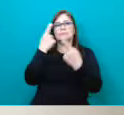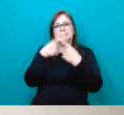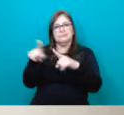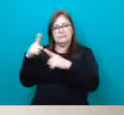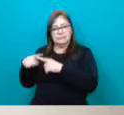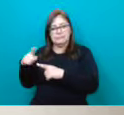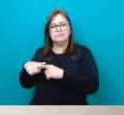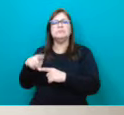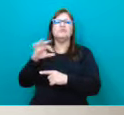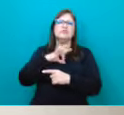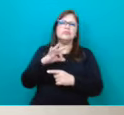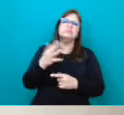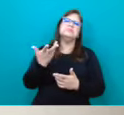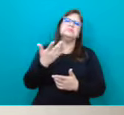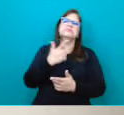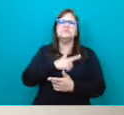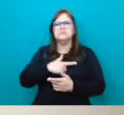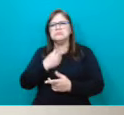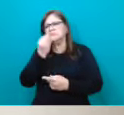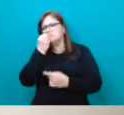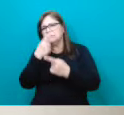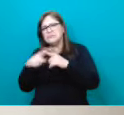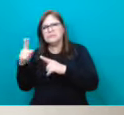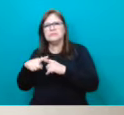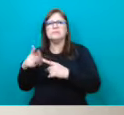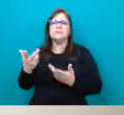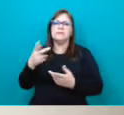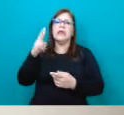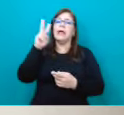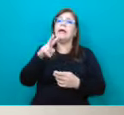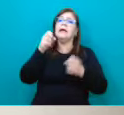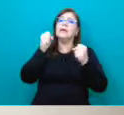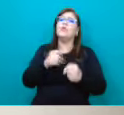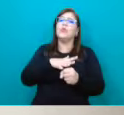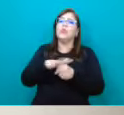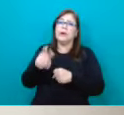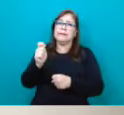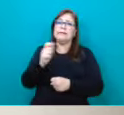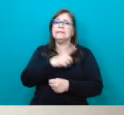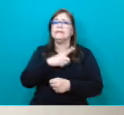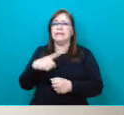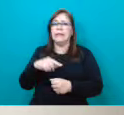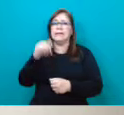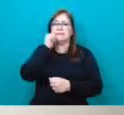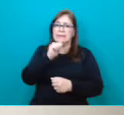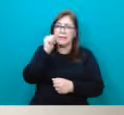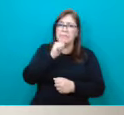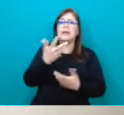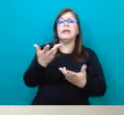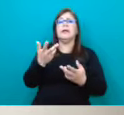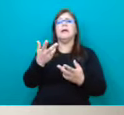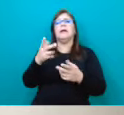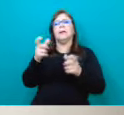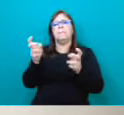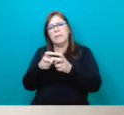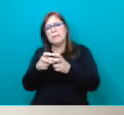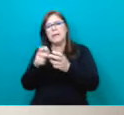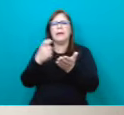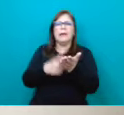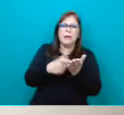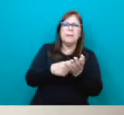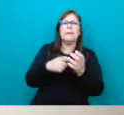y muy variada. Y se puede disfrutar de muchas formas. Lo único seguro es que siempre los mariscos, los pescados